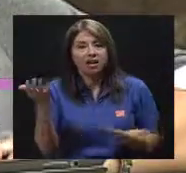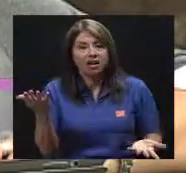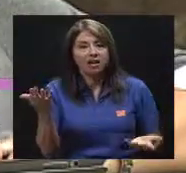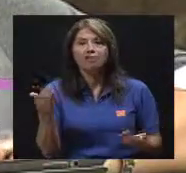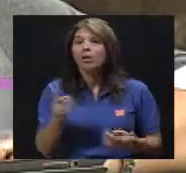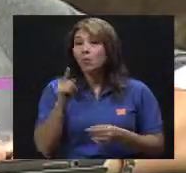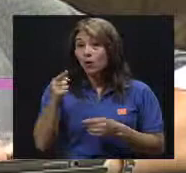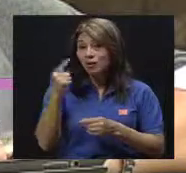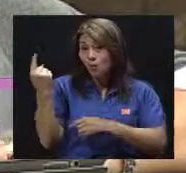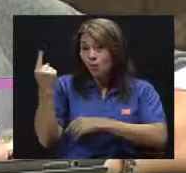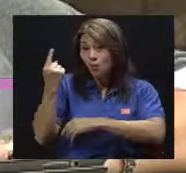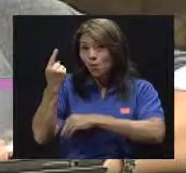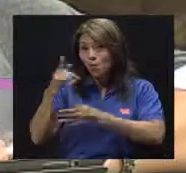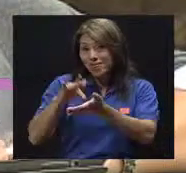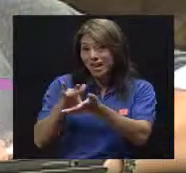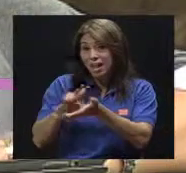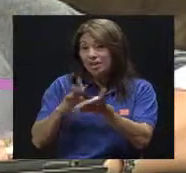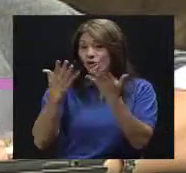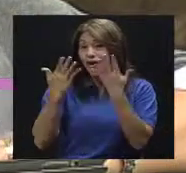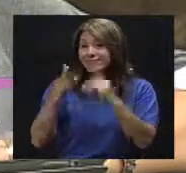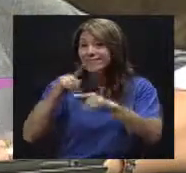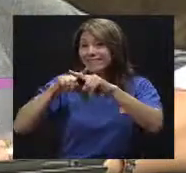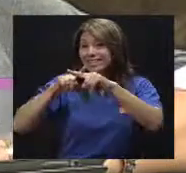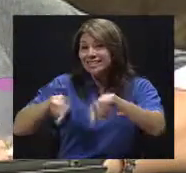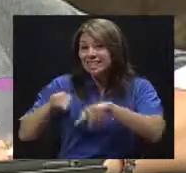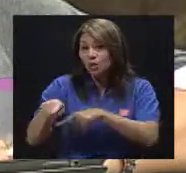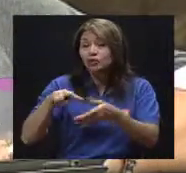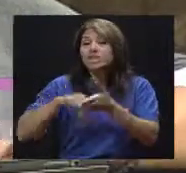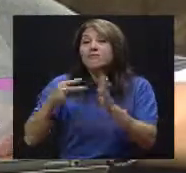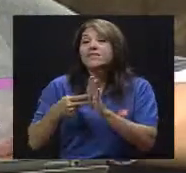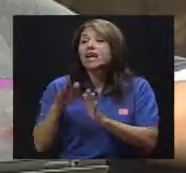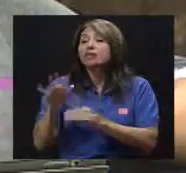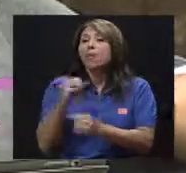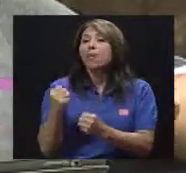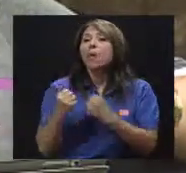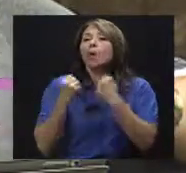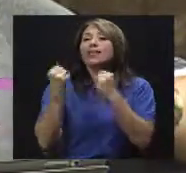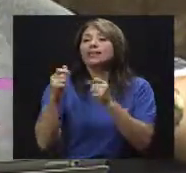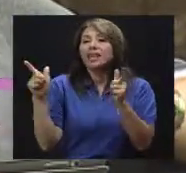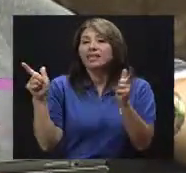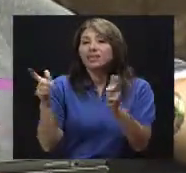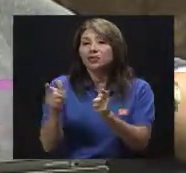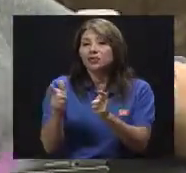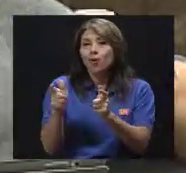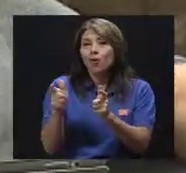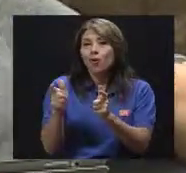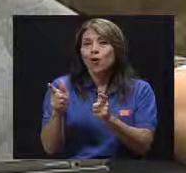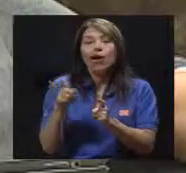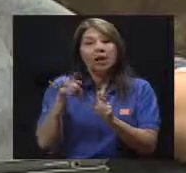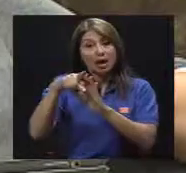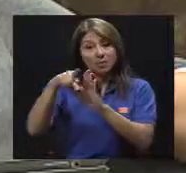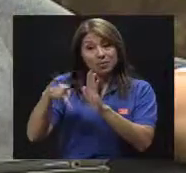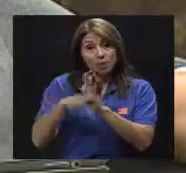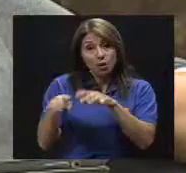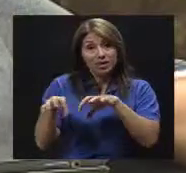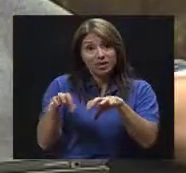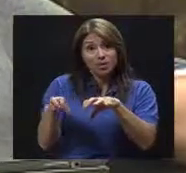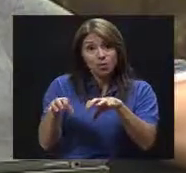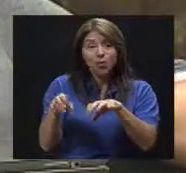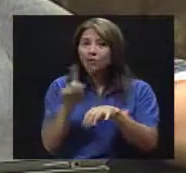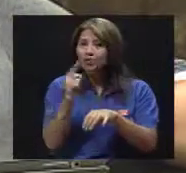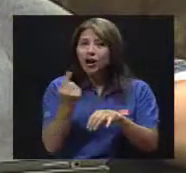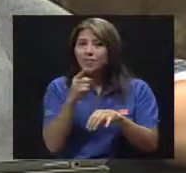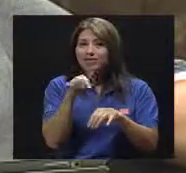lo que quiere decir es que su potencia disminuyó y en realidad los medicamentos no solamente tienen el principio activo, la molécula, sino que